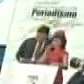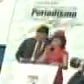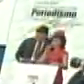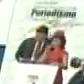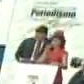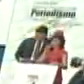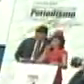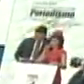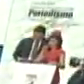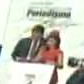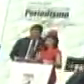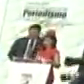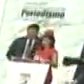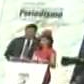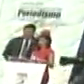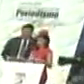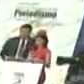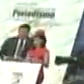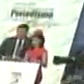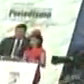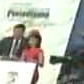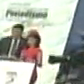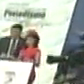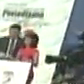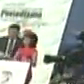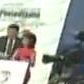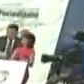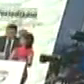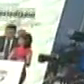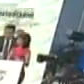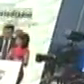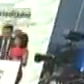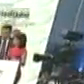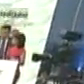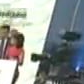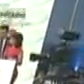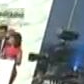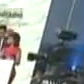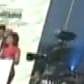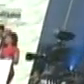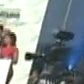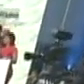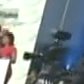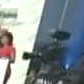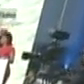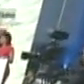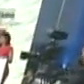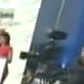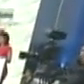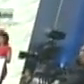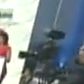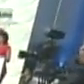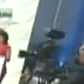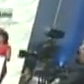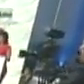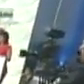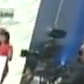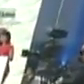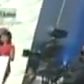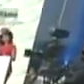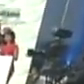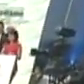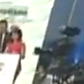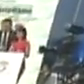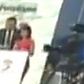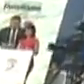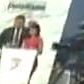A continuación, presentación de un video en memoria de Earle Herrera, homenajeado de esta edición del Premio Nacional de Periodismo